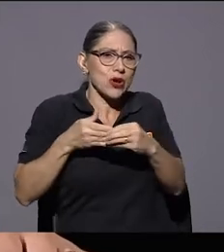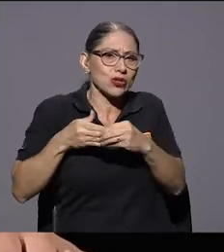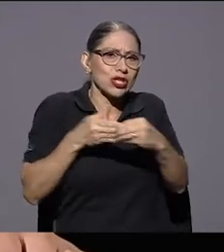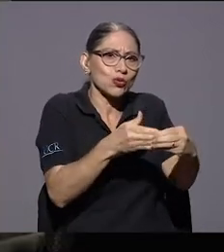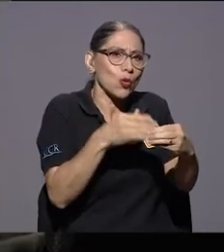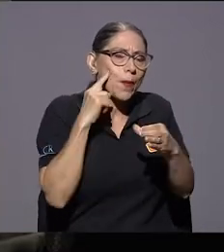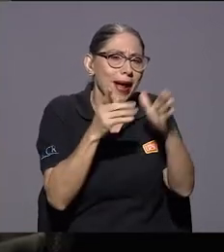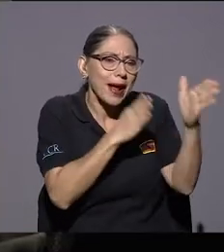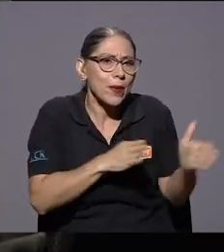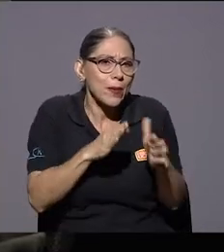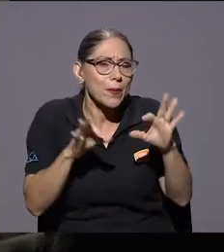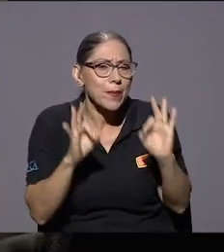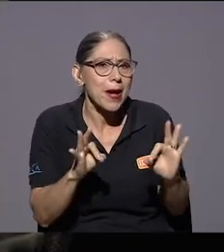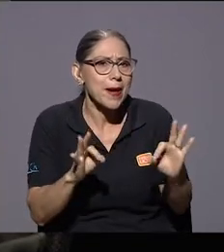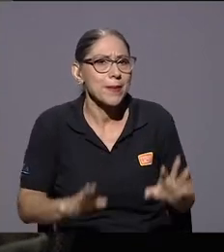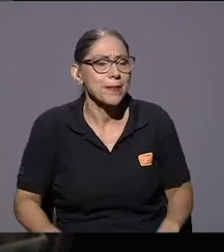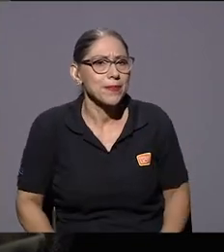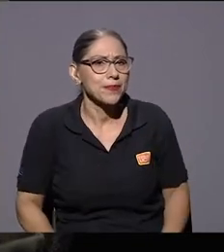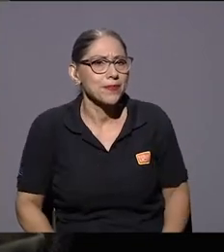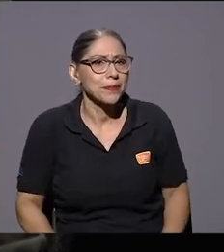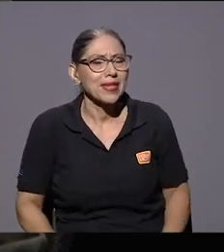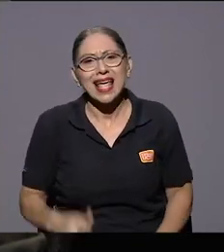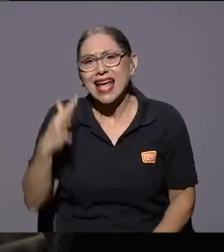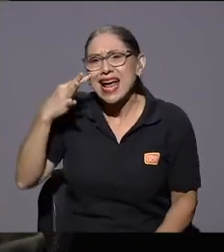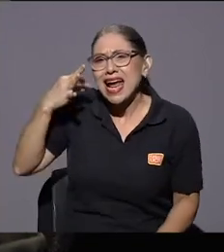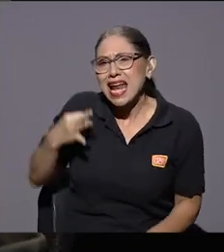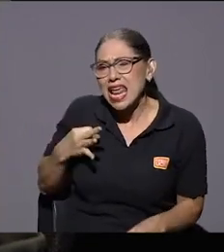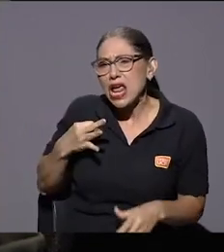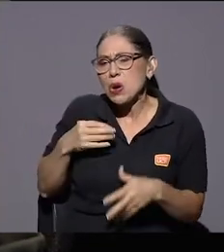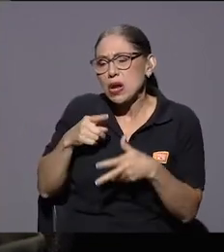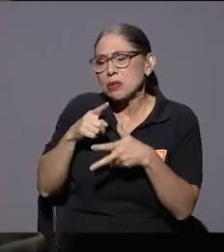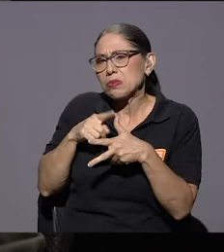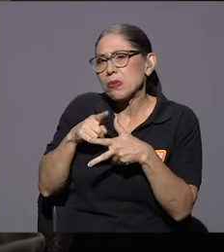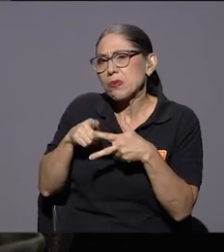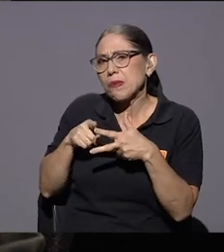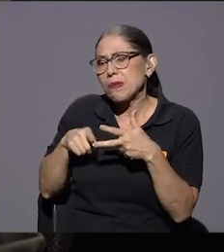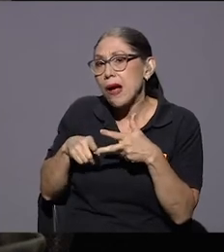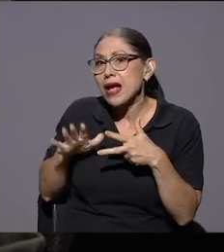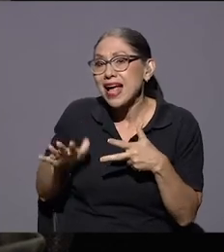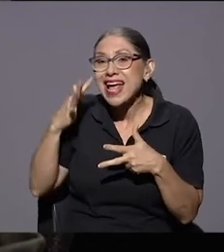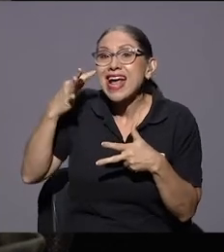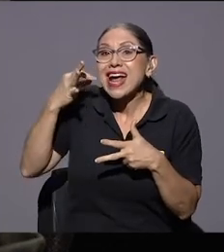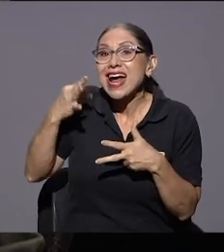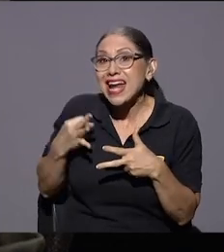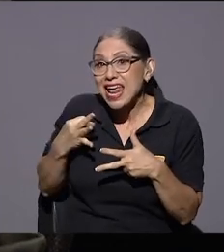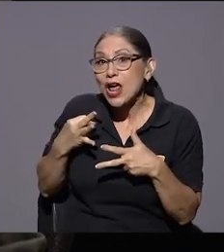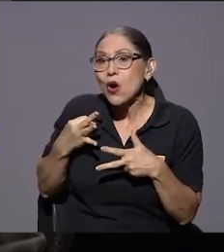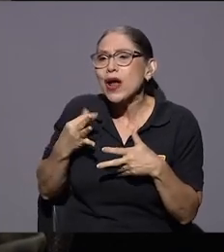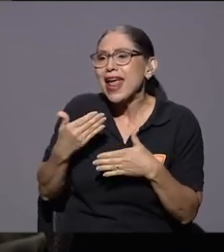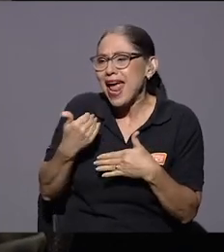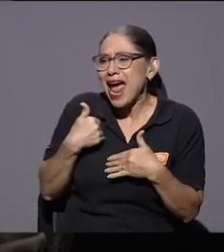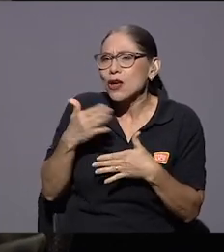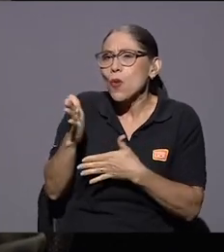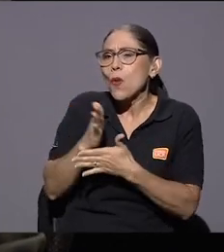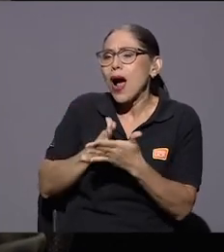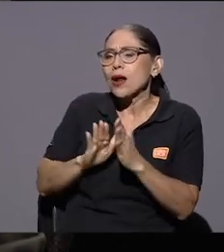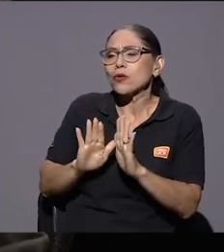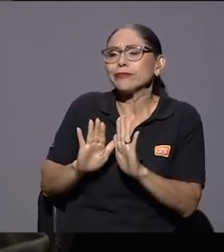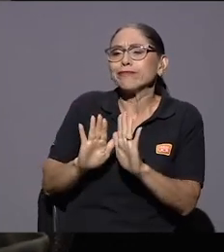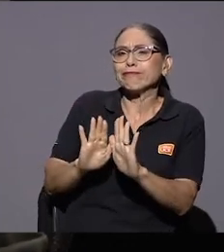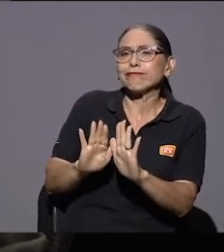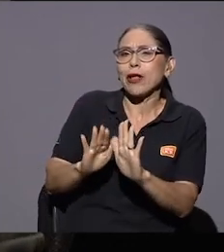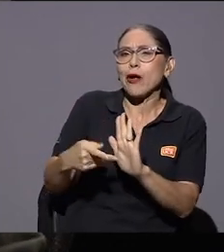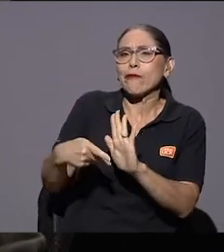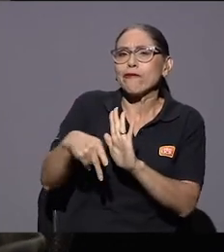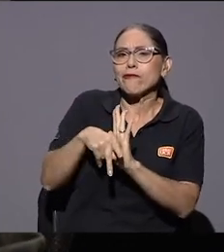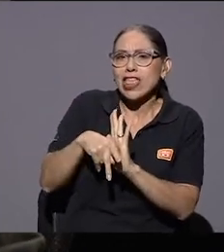orden? Creo que hay dos o tres factores ahí. Yo creo que hay un veto y un autoveto. Y un autoveto porque en el